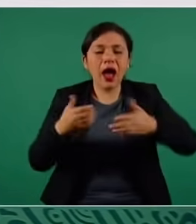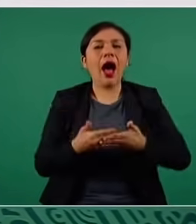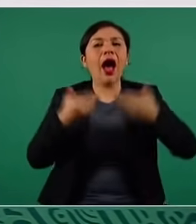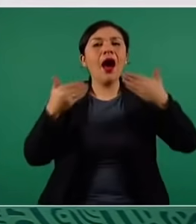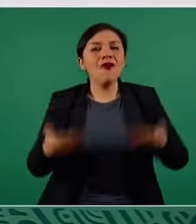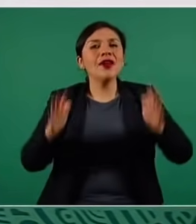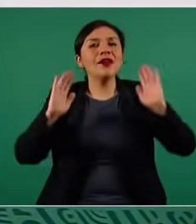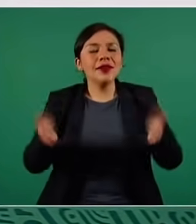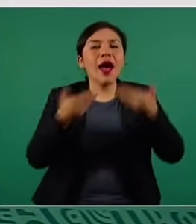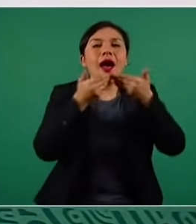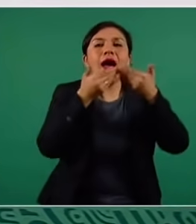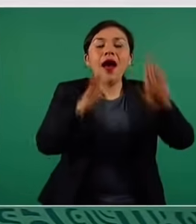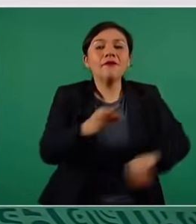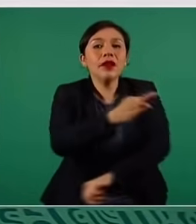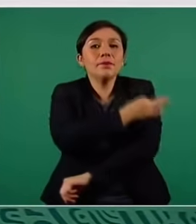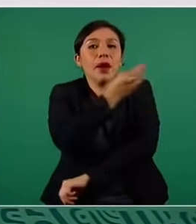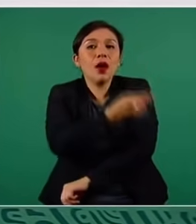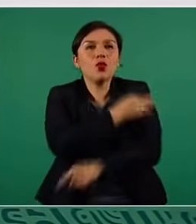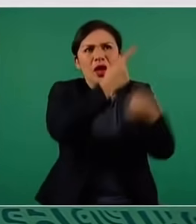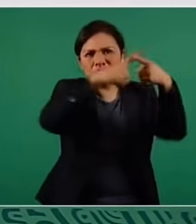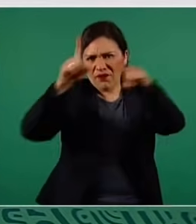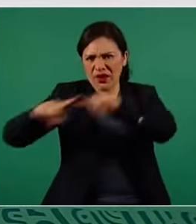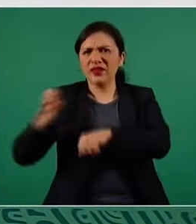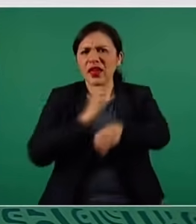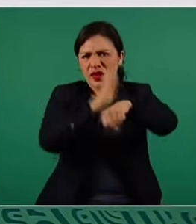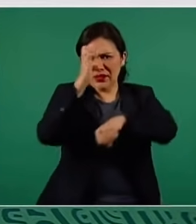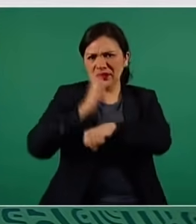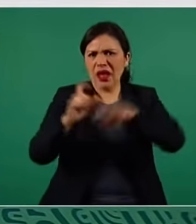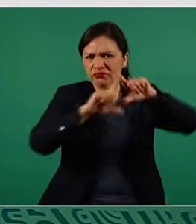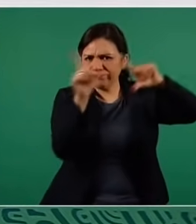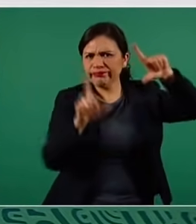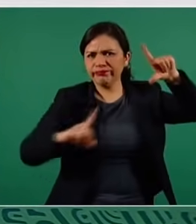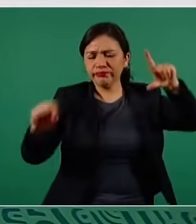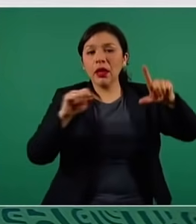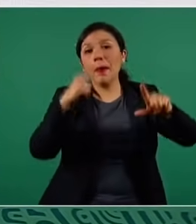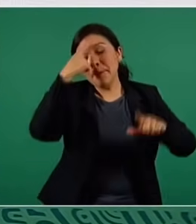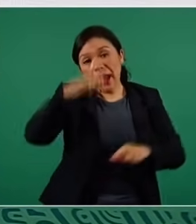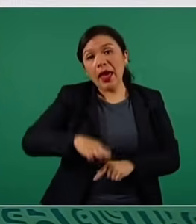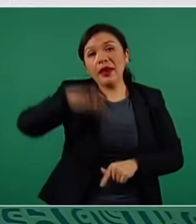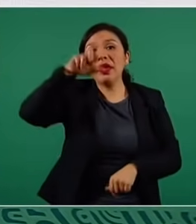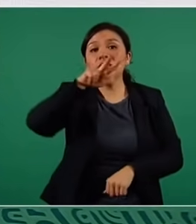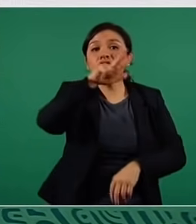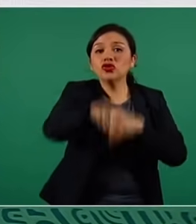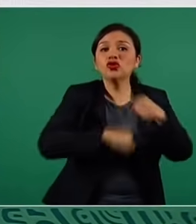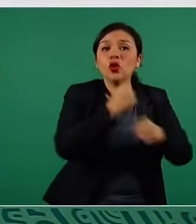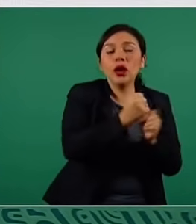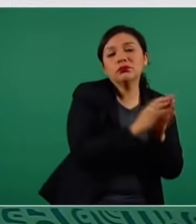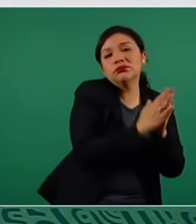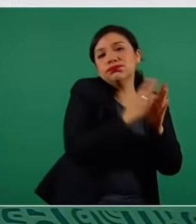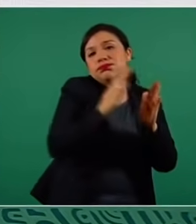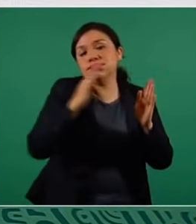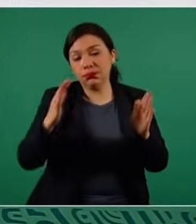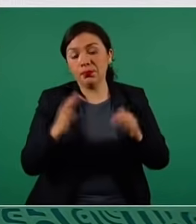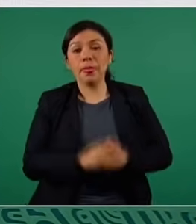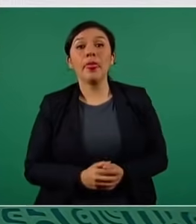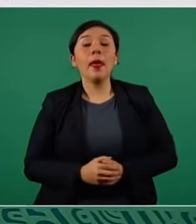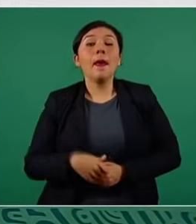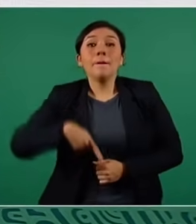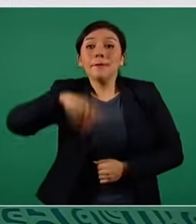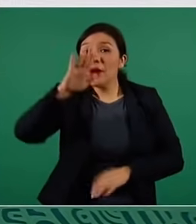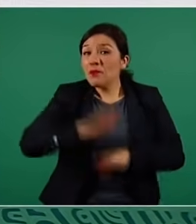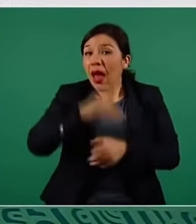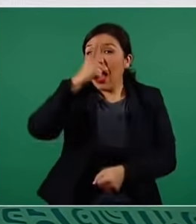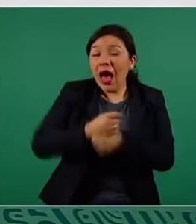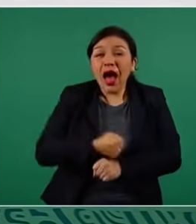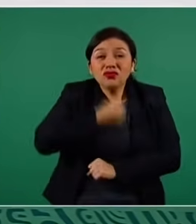abrimos la vacunación en varias entidades federativas desde los 18 años en adelante pero las personas de mayor riesgo